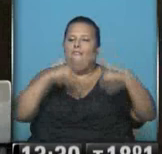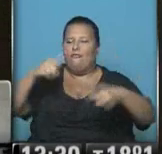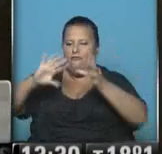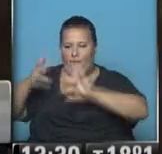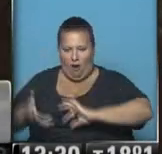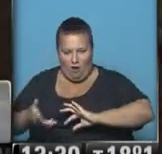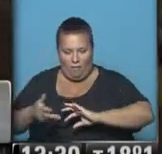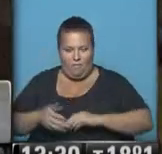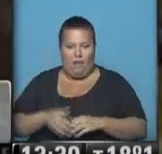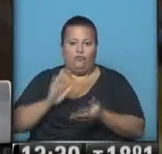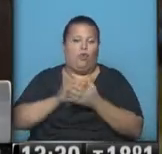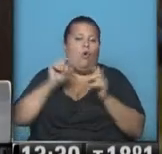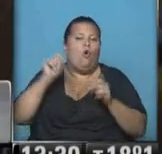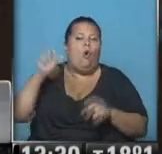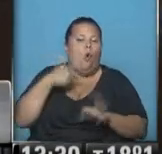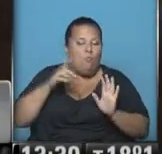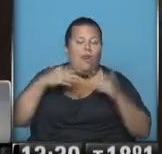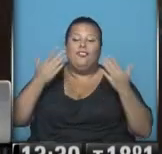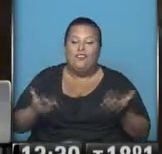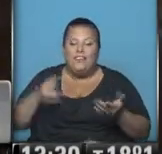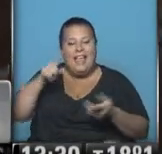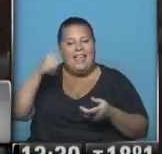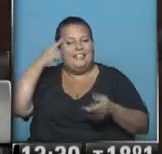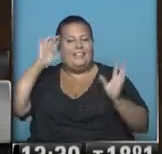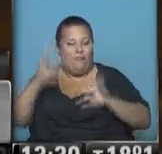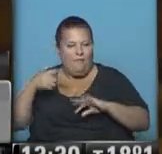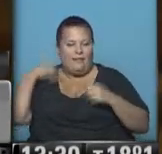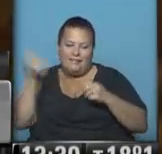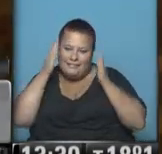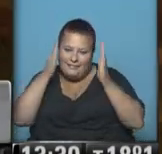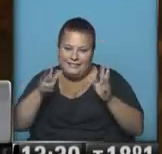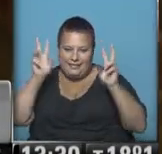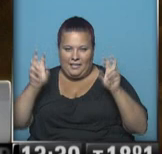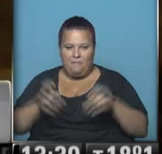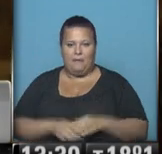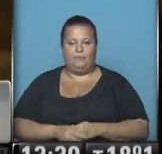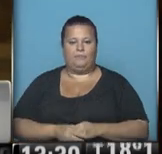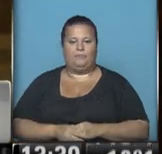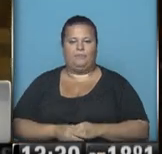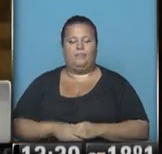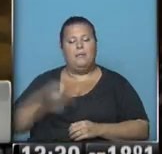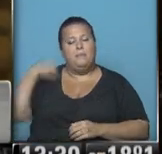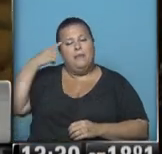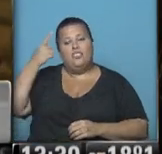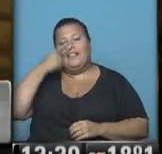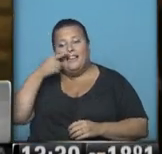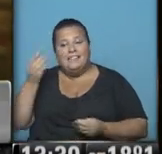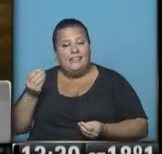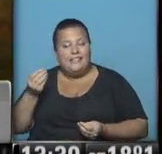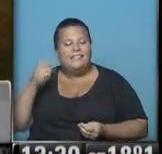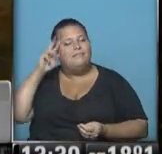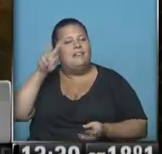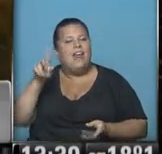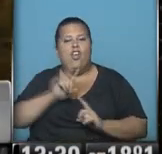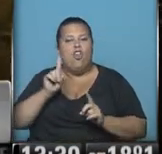distinta de la habitual, entonces esa es la ahí ponemos el foco, ¿no? Y creo que lo interesante es que tenemos una mirada